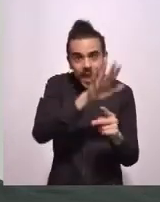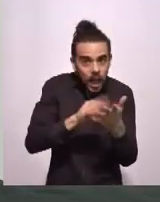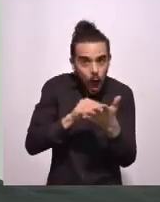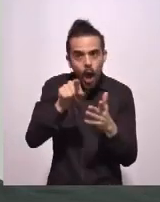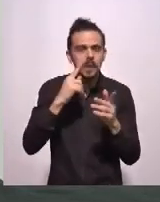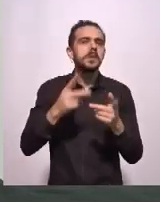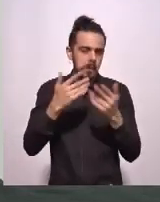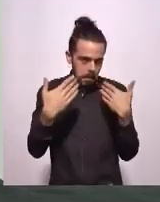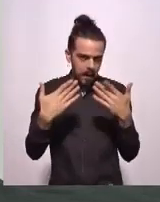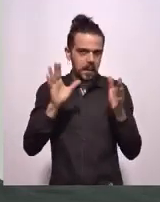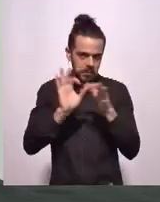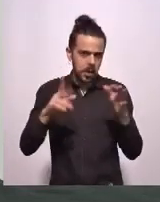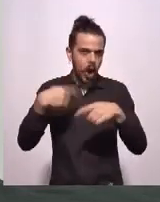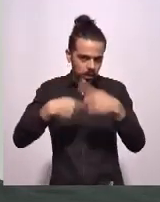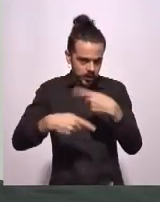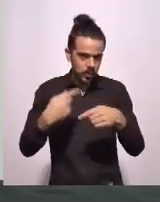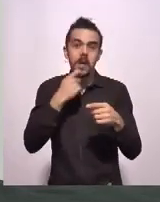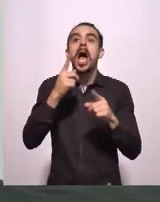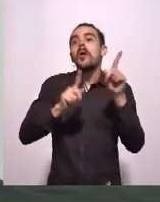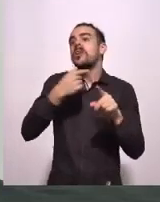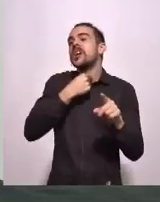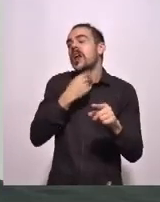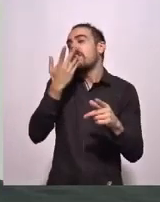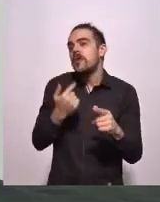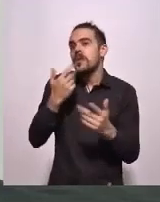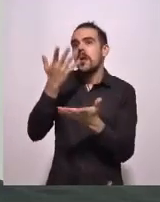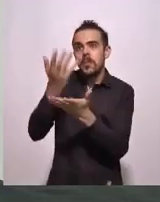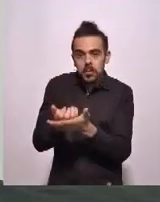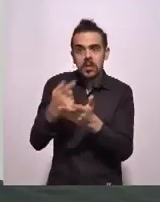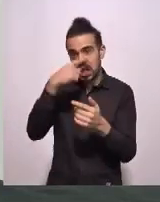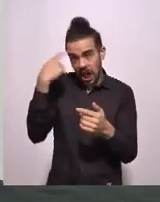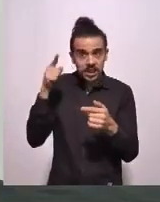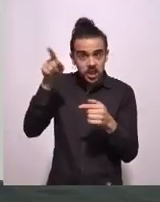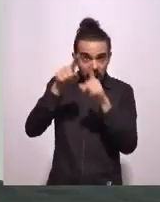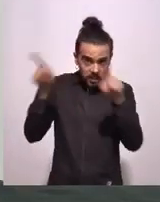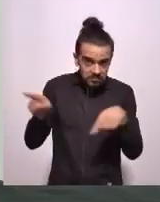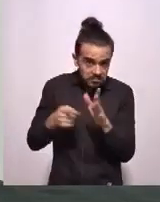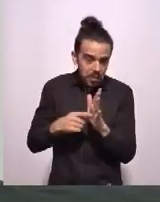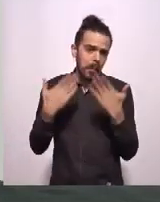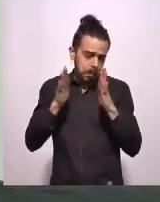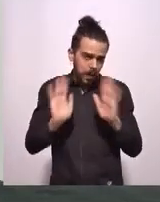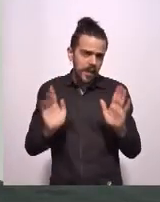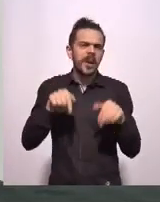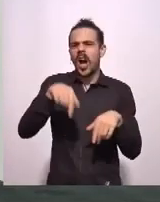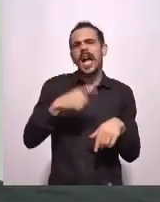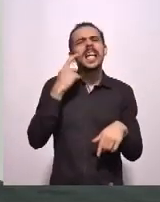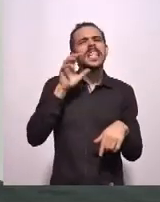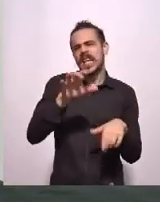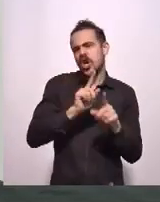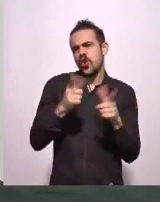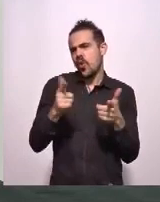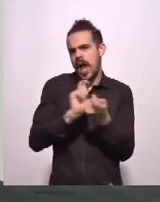personas, independientemente que alguno pueda sacar el nacional. Pero en este sentido no hay cambio, teniendo en cuenta que la situación en la provincia